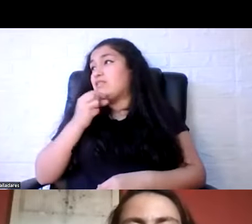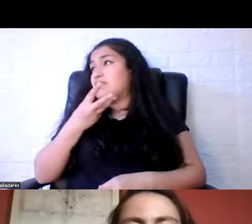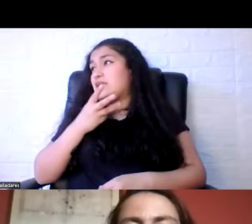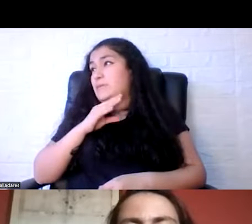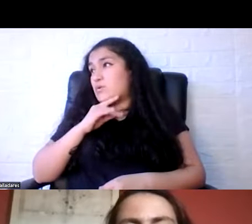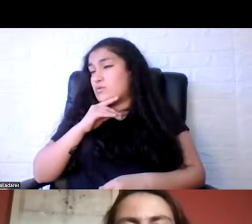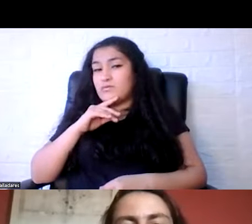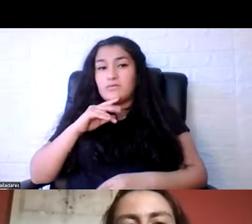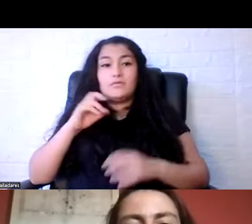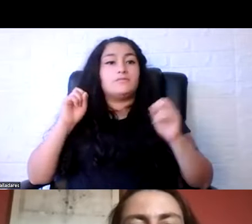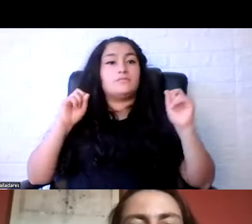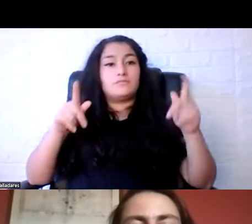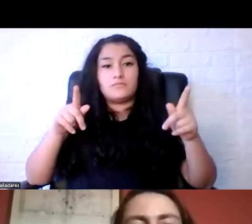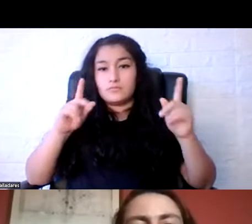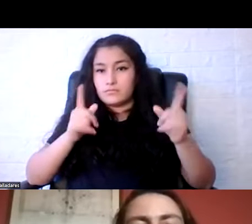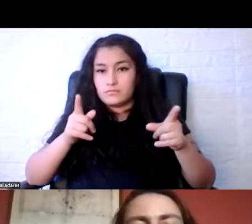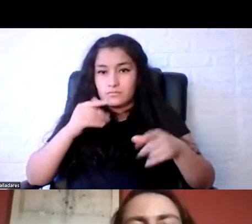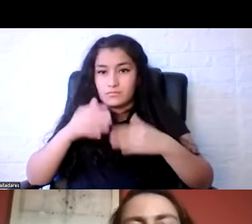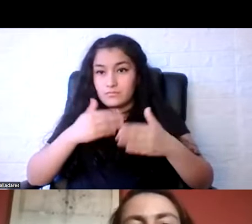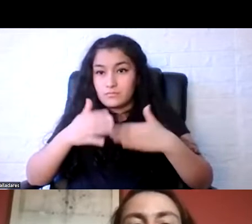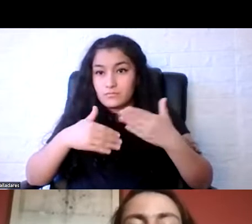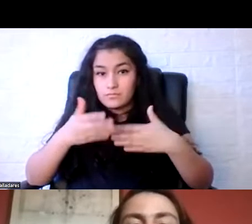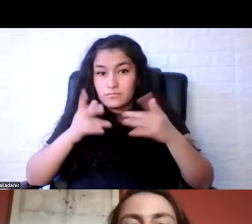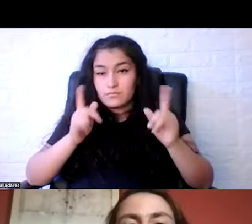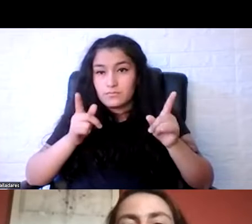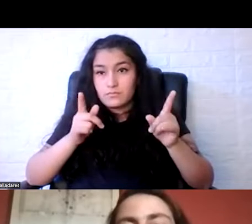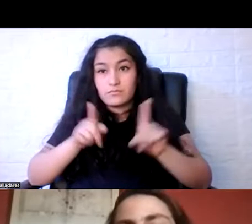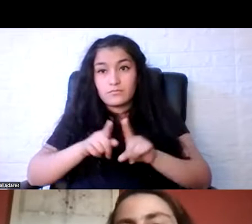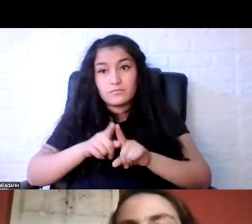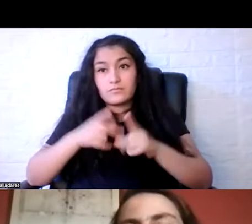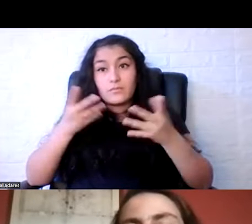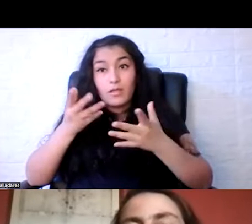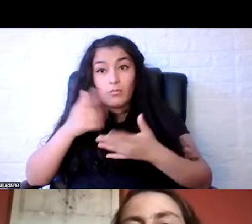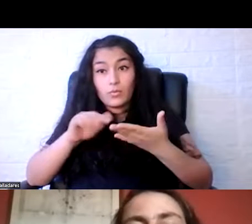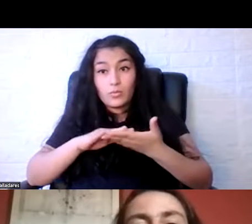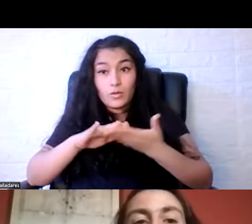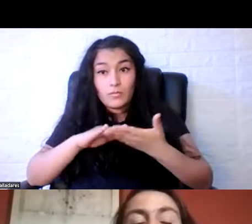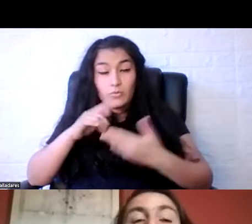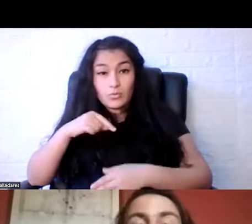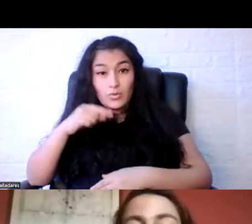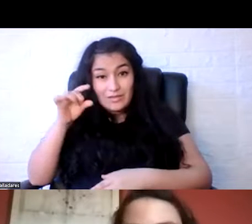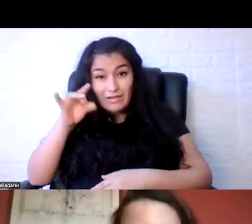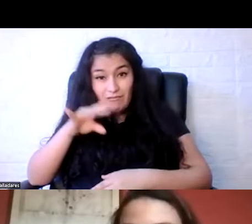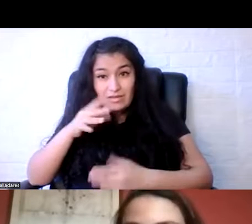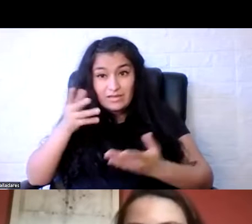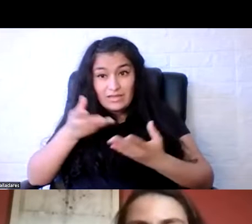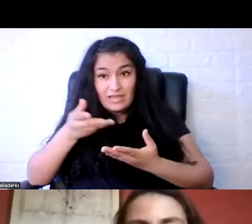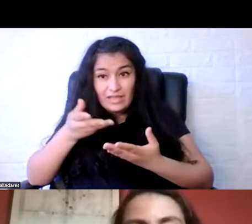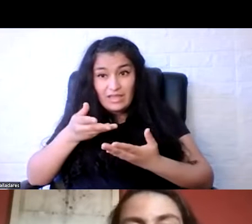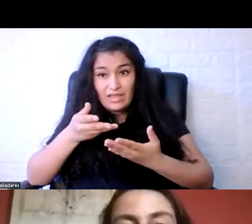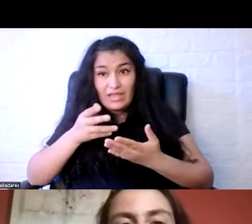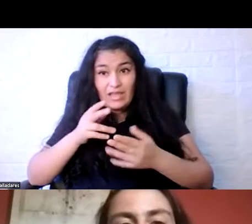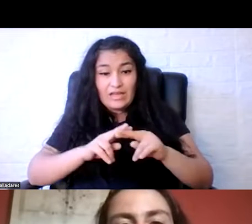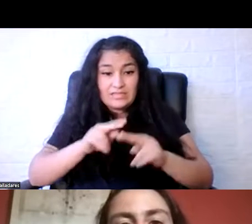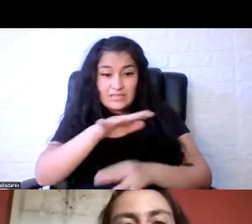Ya, entonces, para avanzar en esto, entonces, si queremos saber lo que es lo que hace los lugares, qué es lo que hace que los